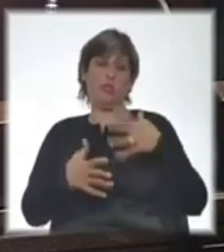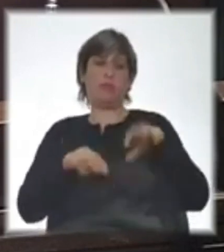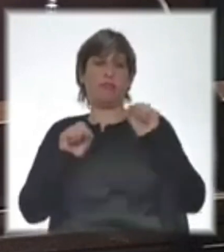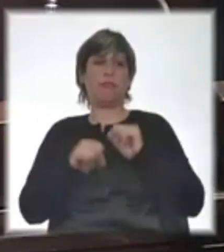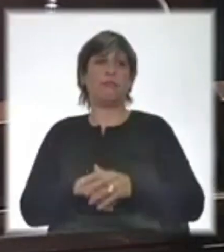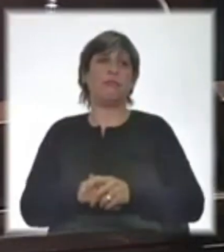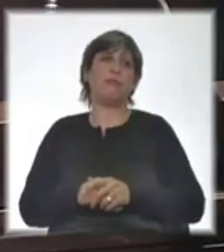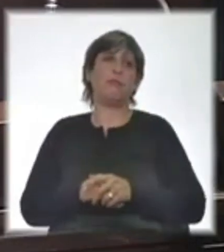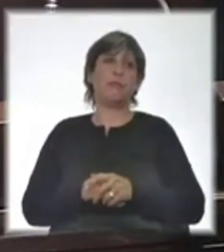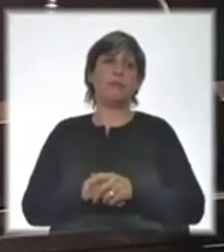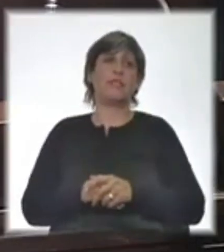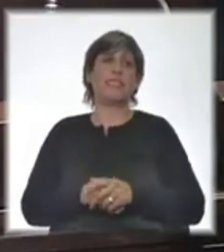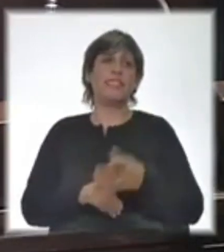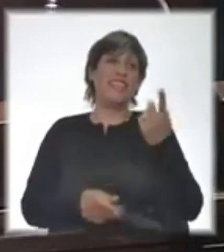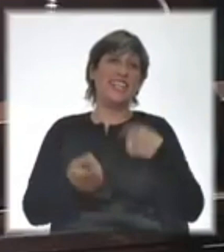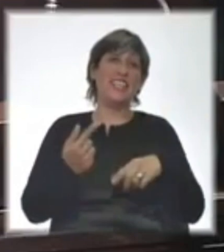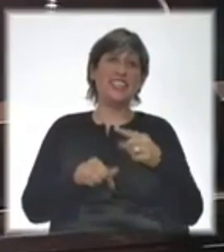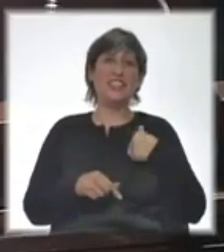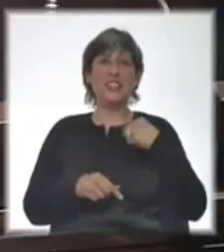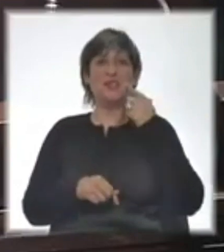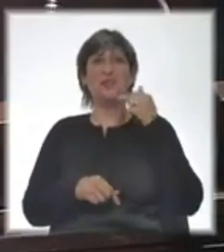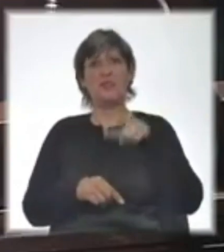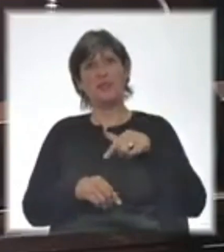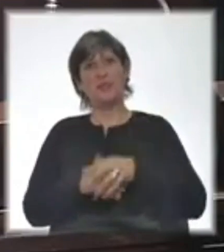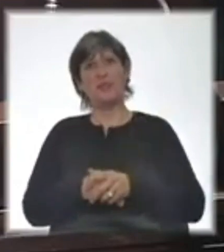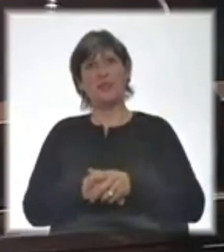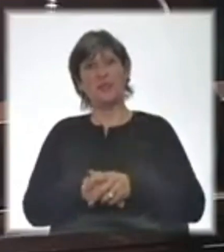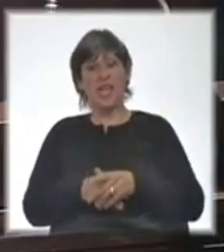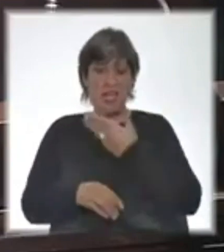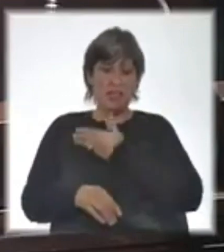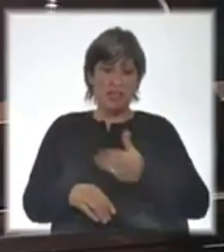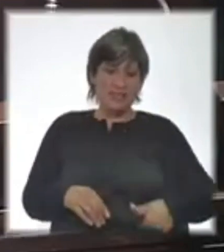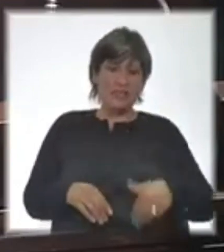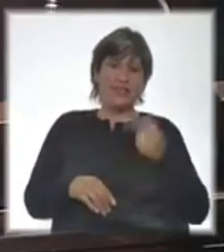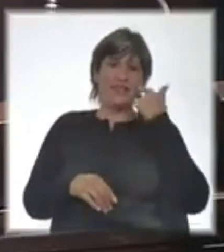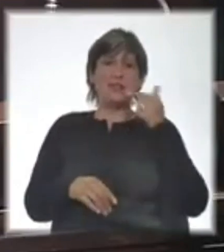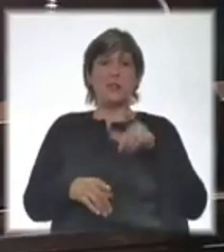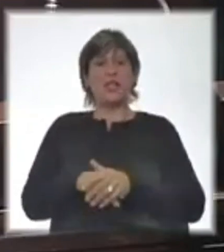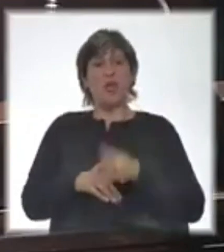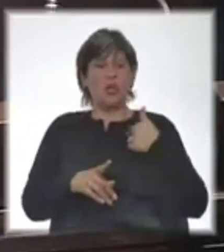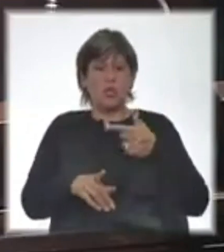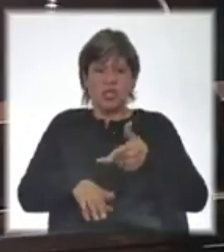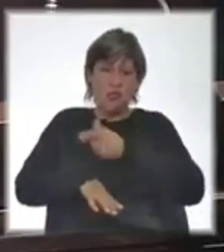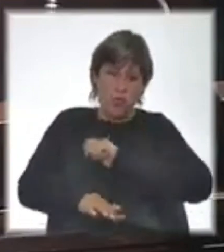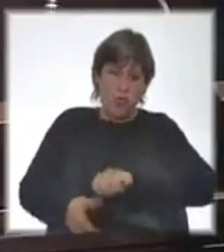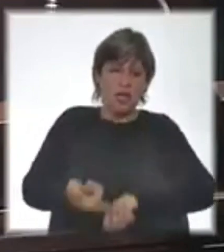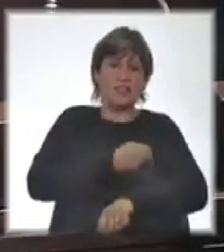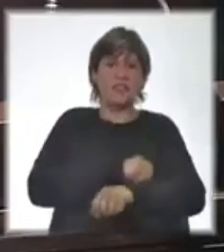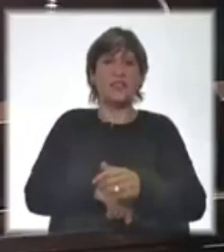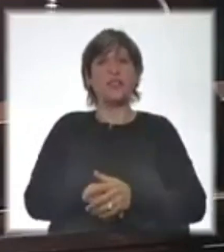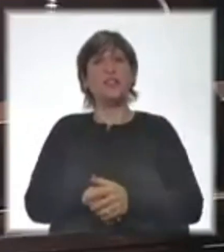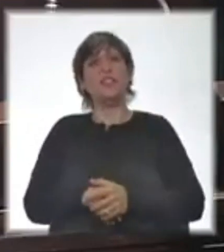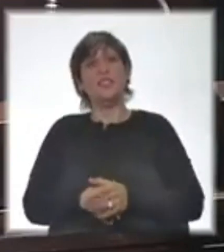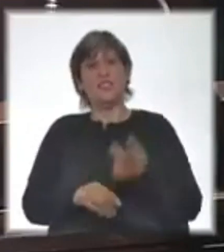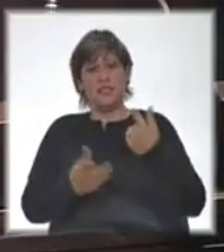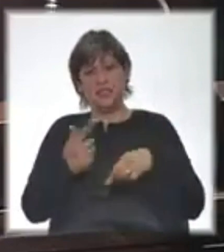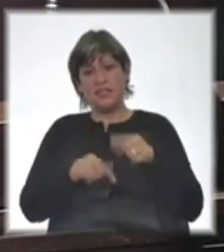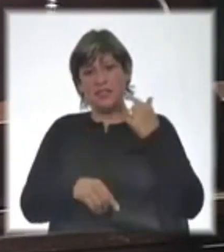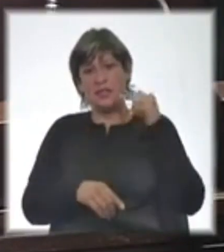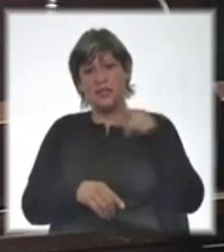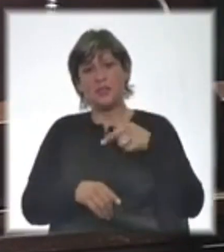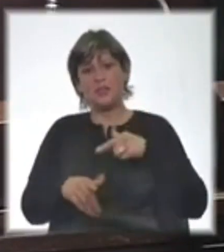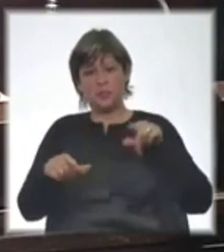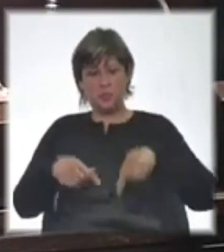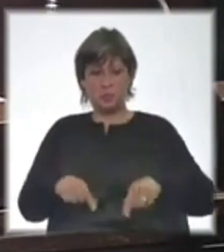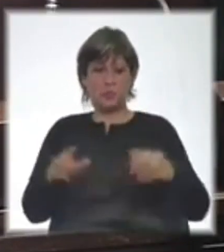Entonces, cuando yo veo que el gobierno hace ingentes esfuerzos para que esto se concrete, el